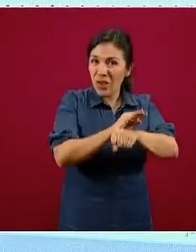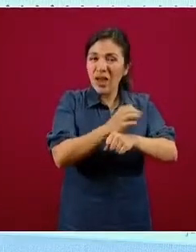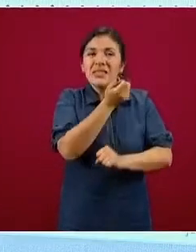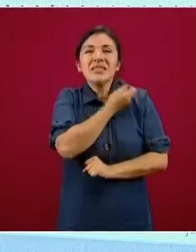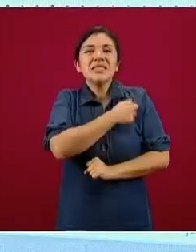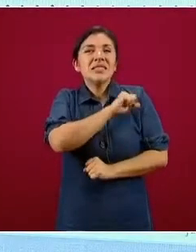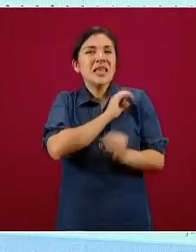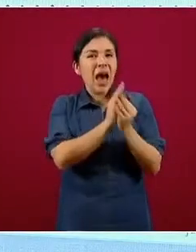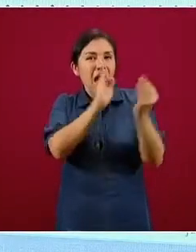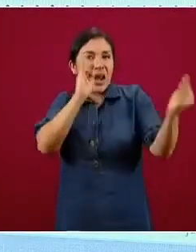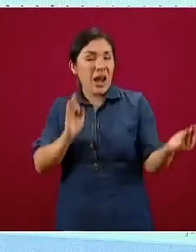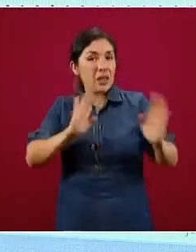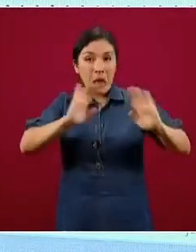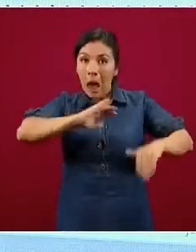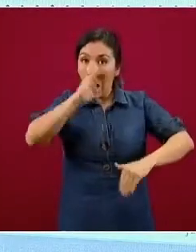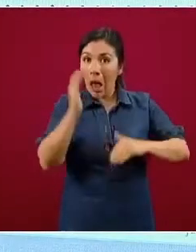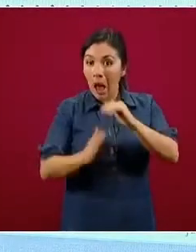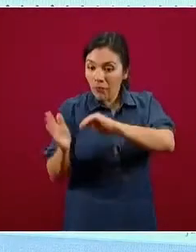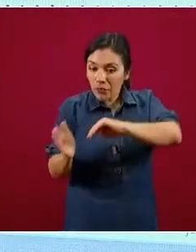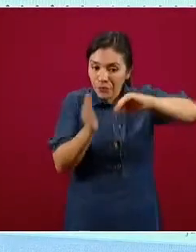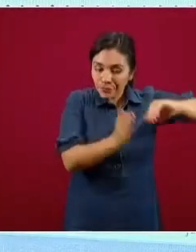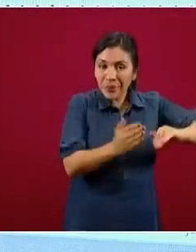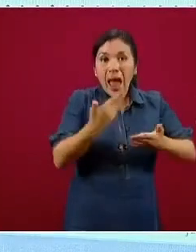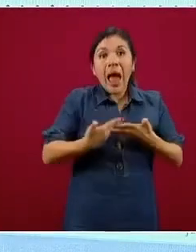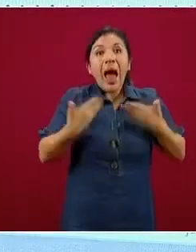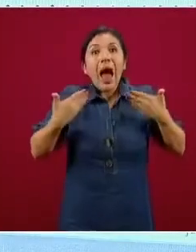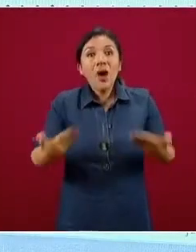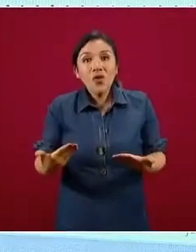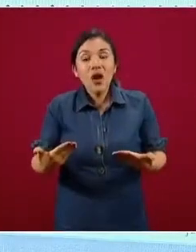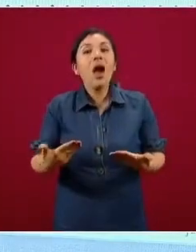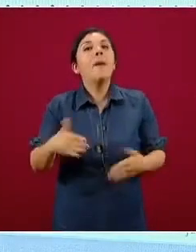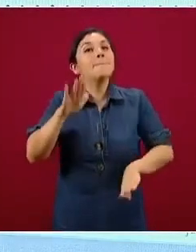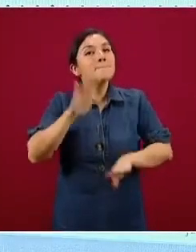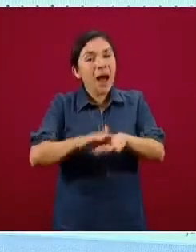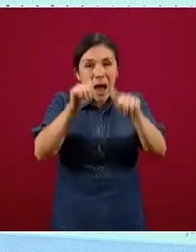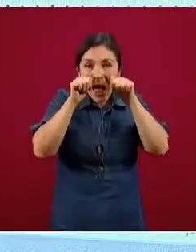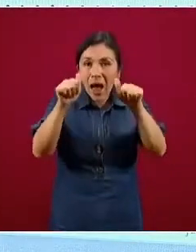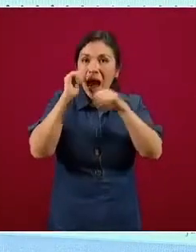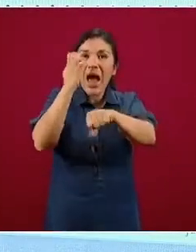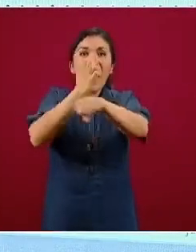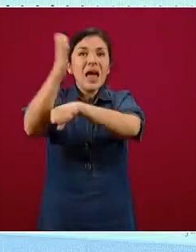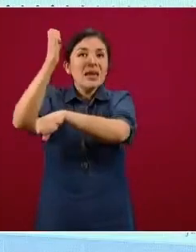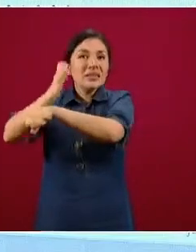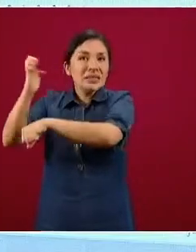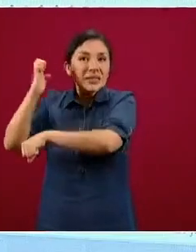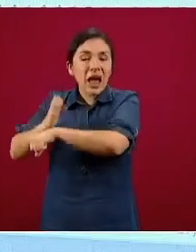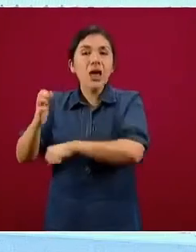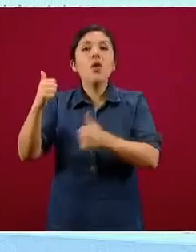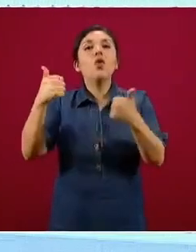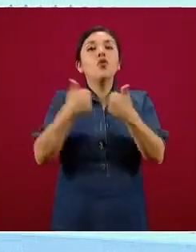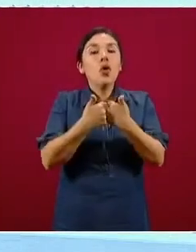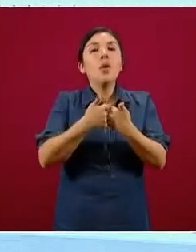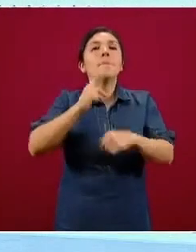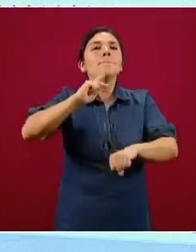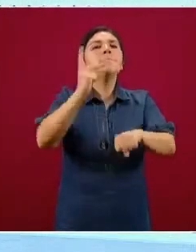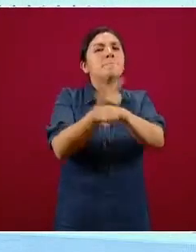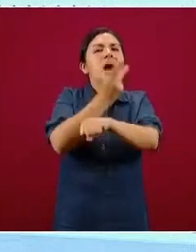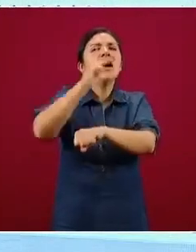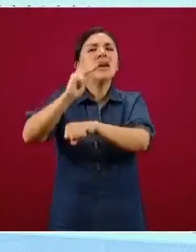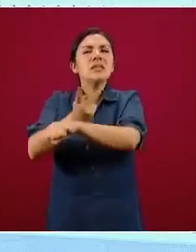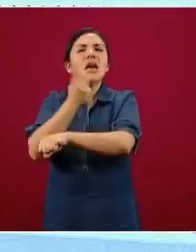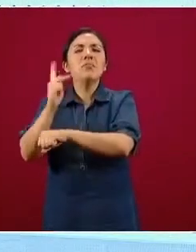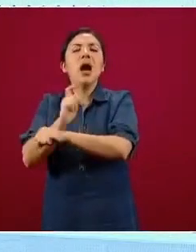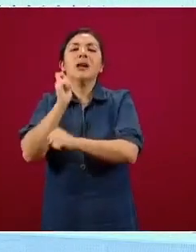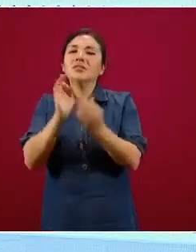la jornada de sana distancia y ahora de manera focalizada en las entidades federativas está ocurriendo